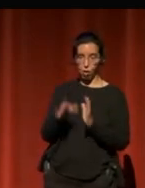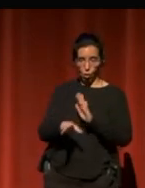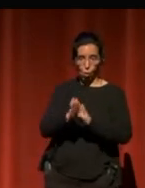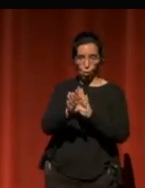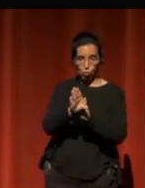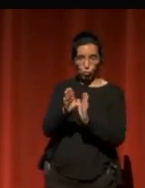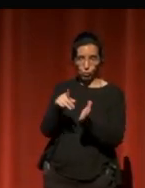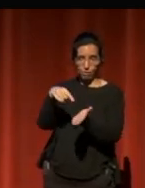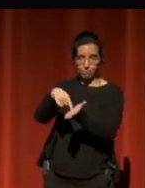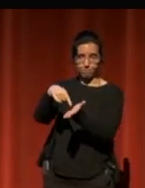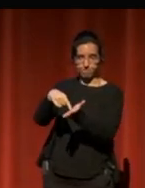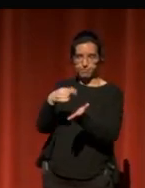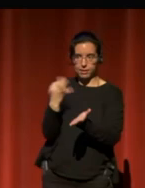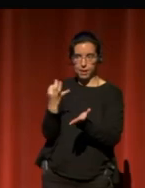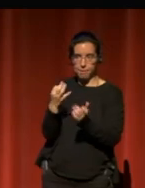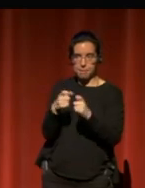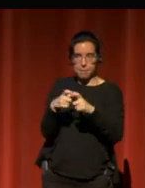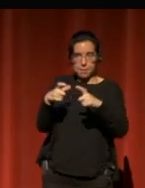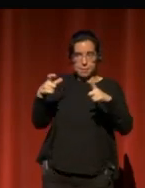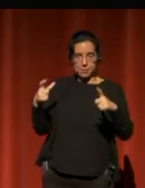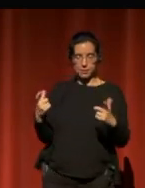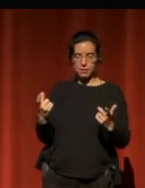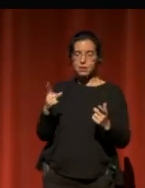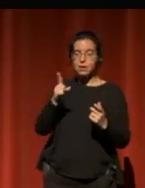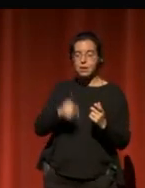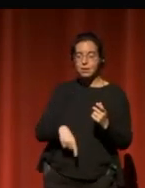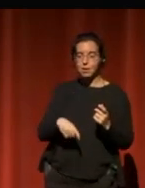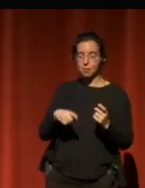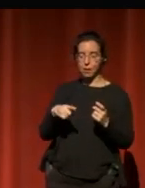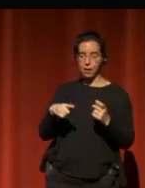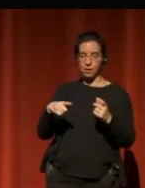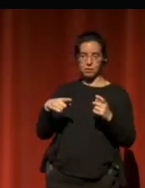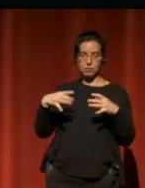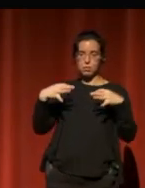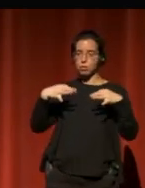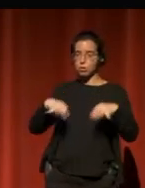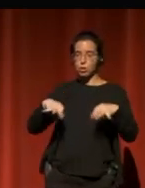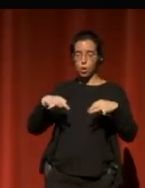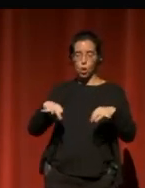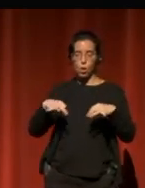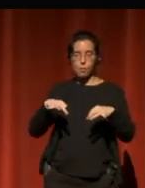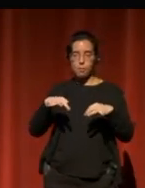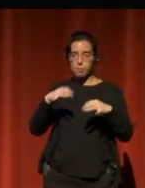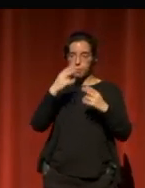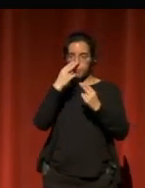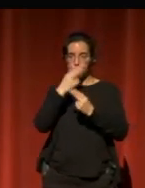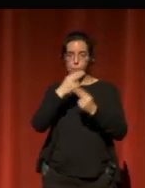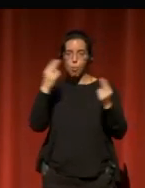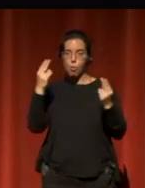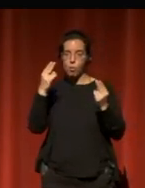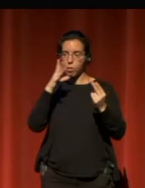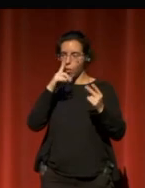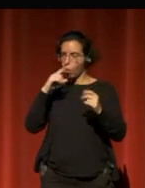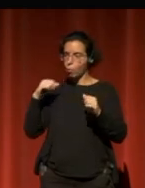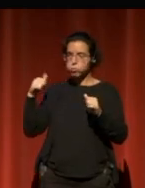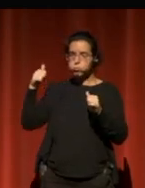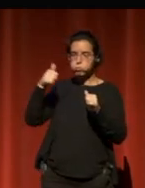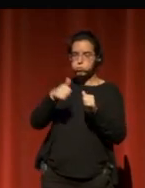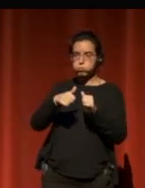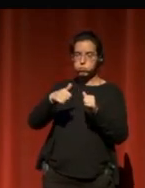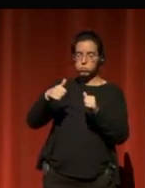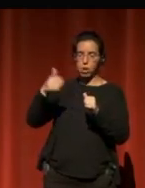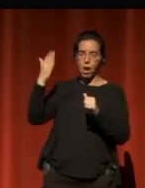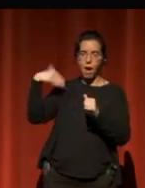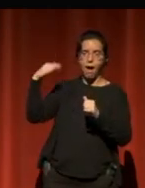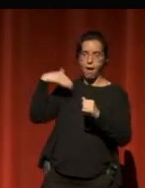haciéndolo de forma creciente. En cuanto a los estándares, la FEMP publicó hace años, porque era manifiesta